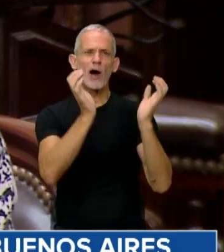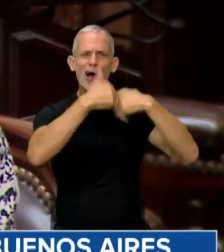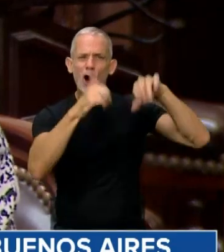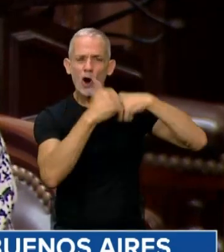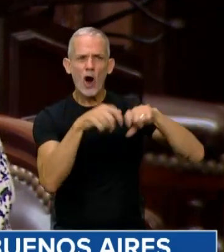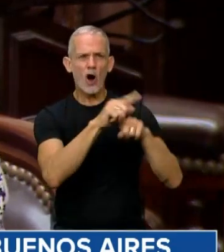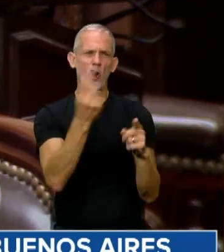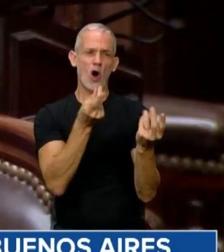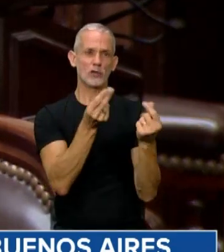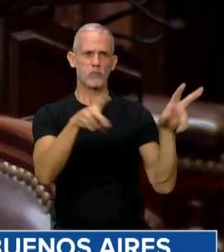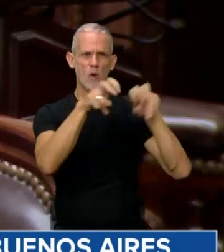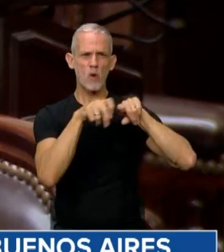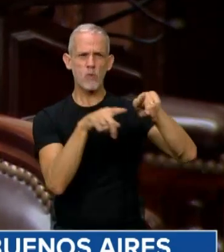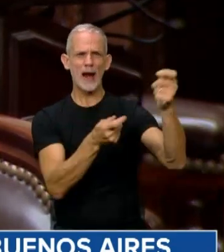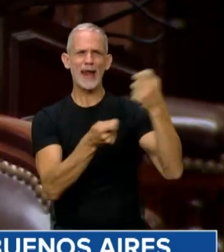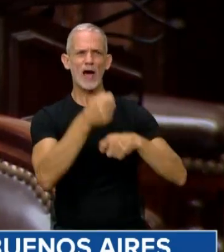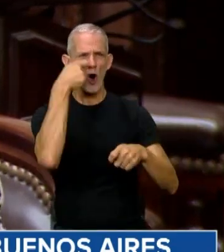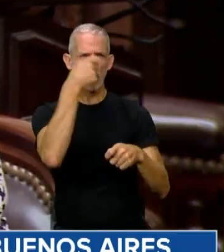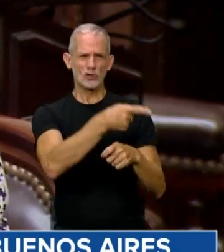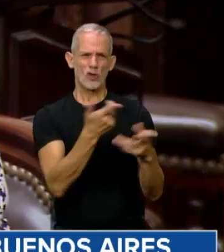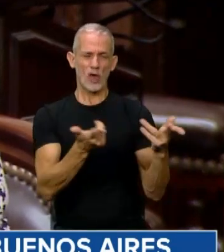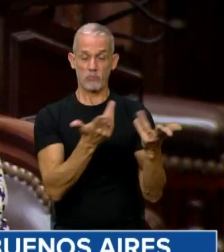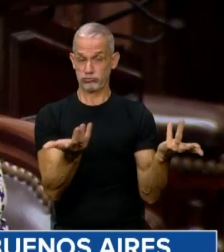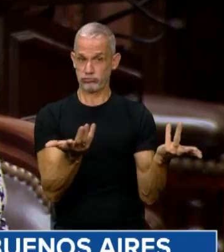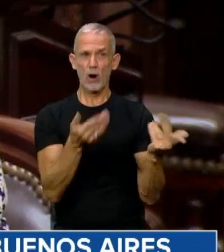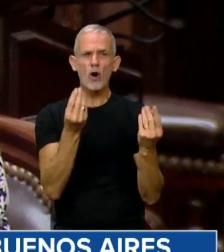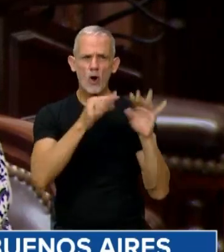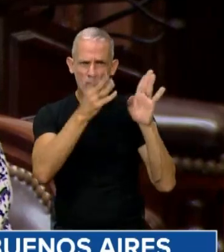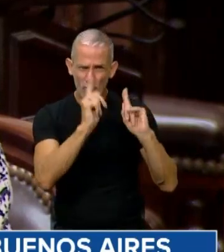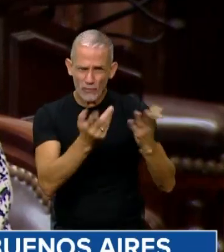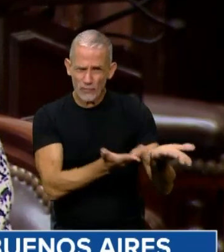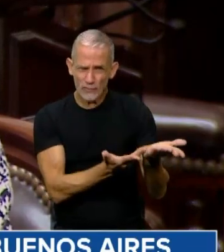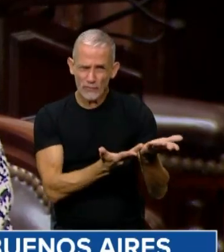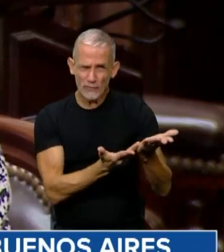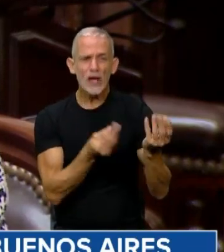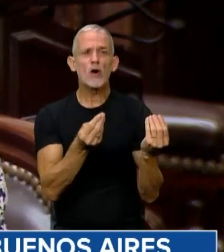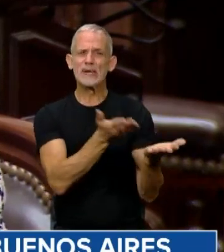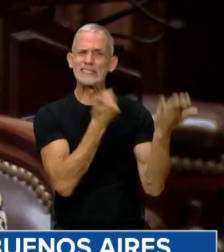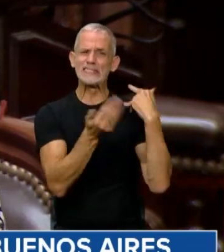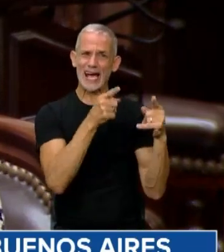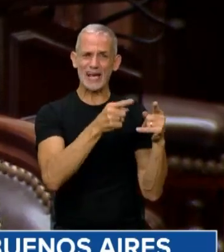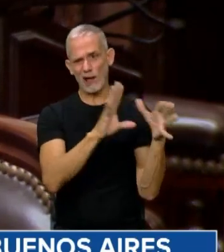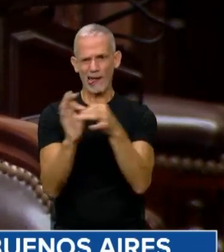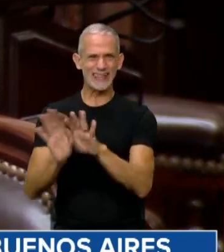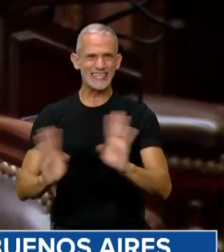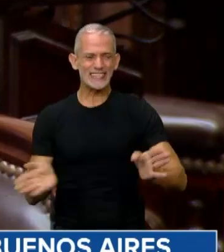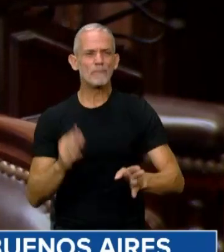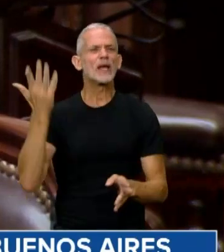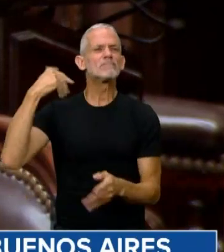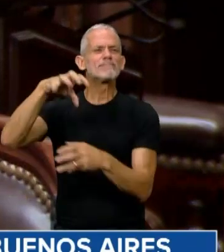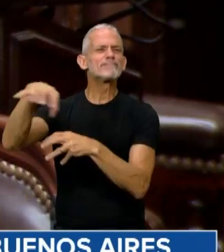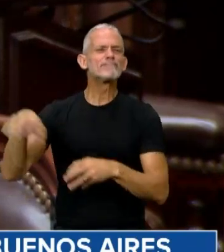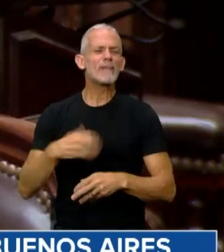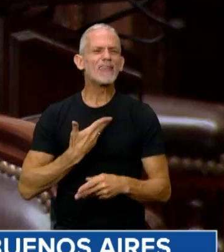esconder la rentabilidad de sus negocios, de estos macabros negocios? Es importante entonces que nos preguntemos qué hacen otros organismos